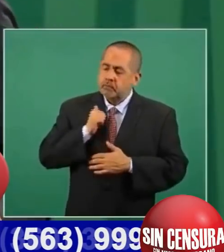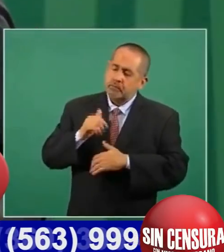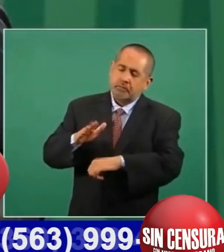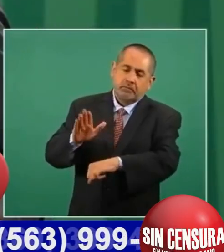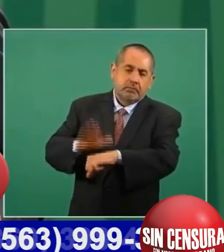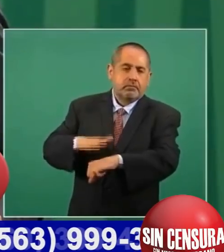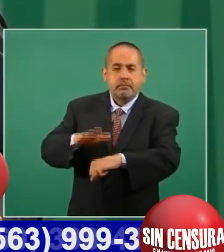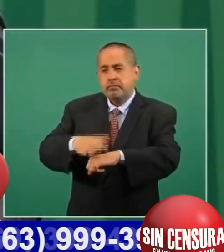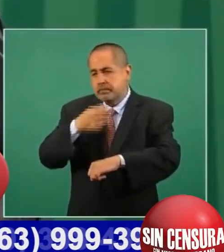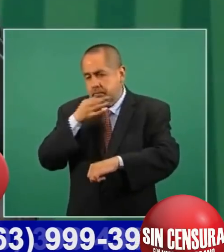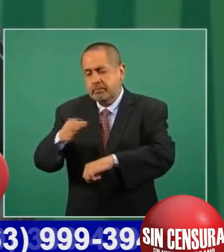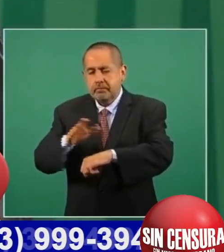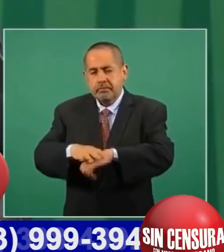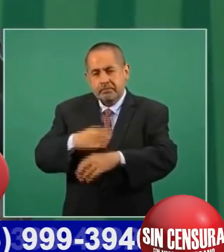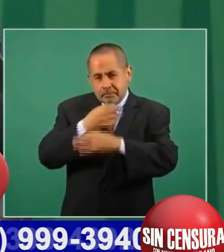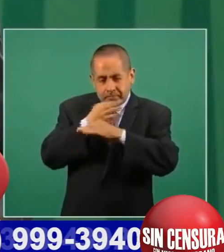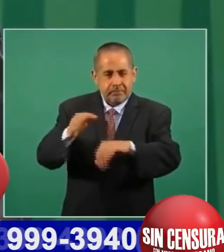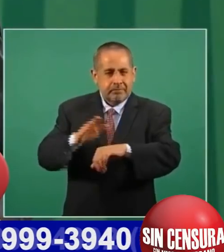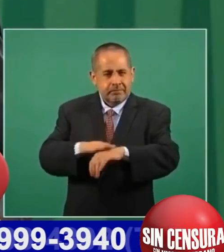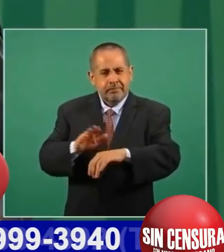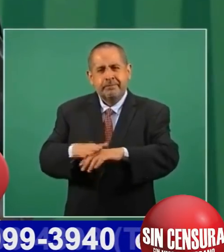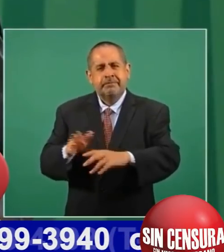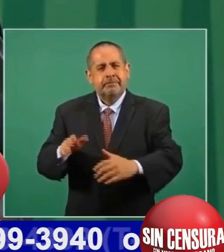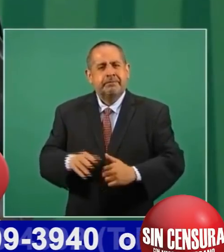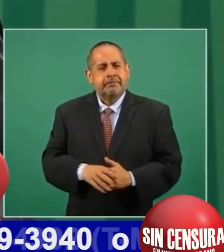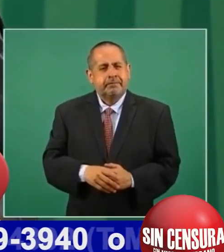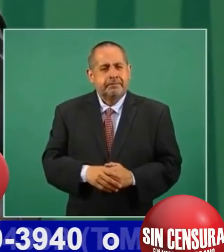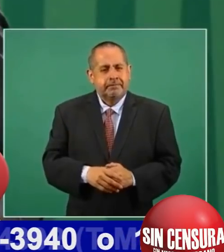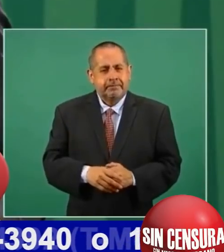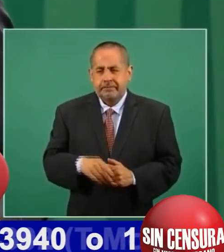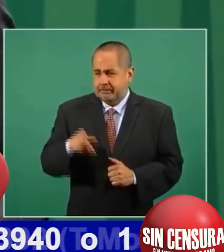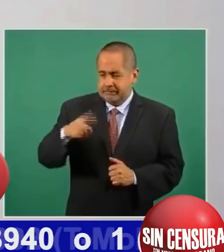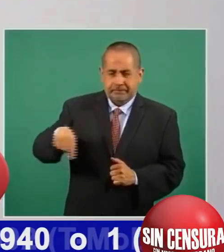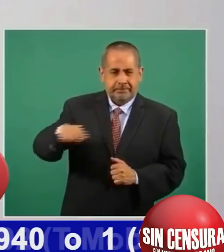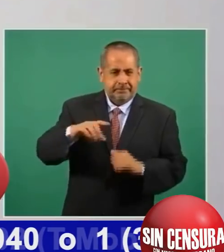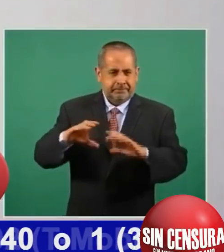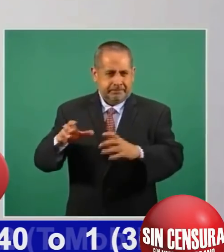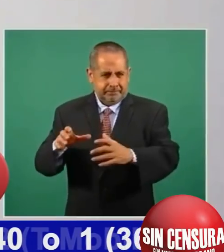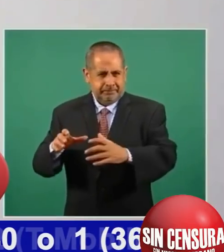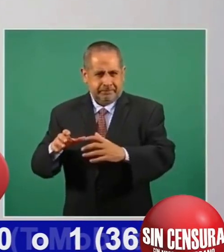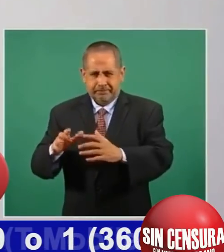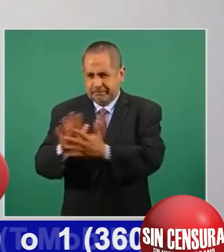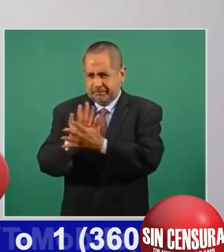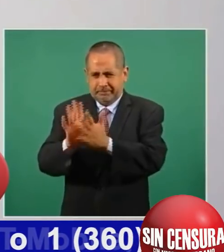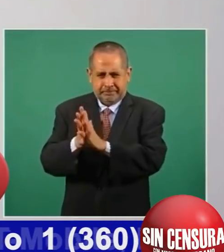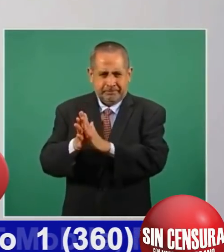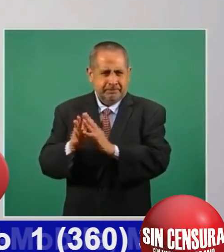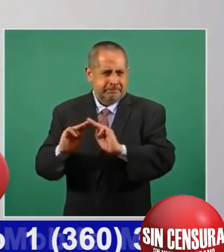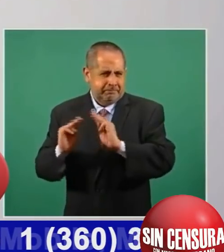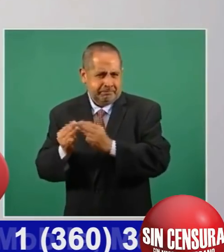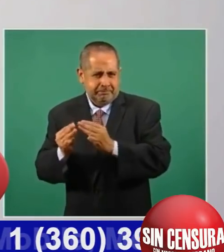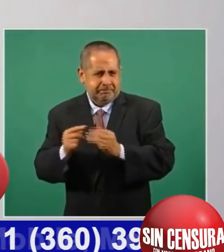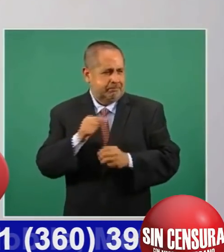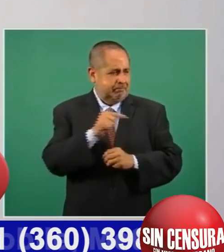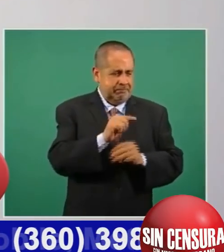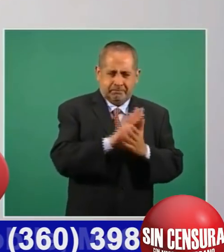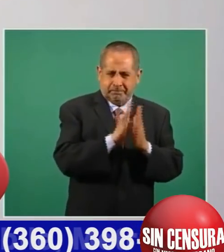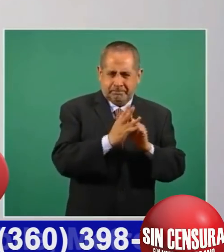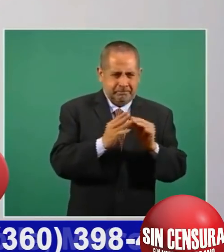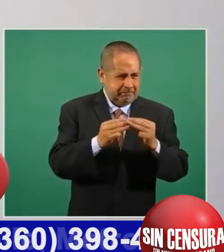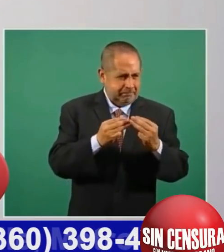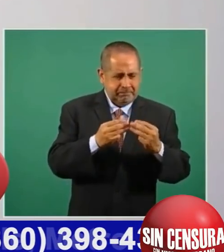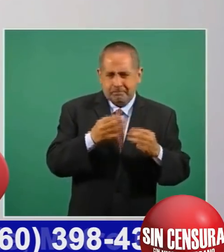mandar el mensaje a los integrantes de estas bandas, sobre todo